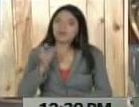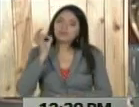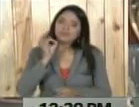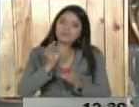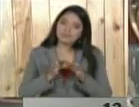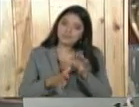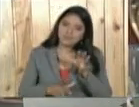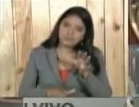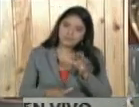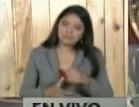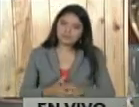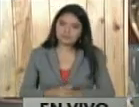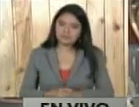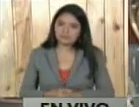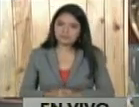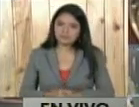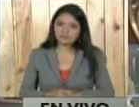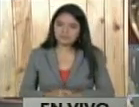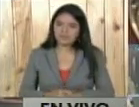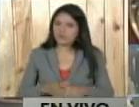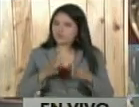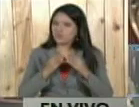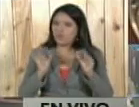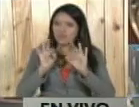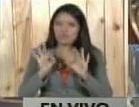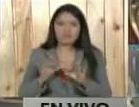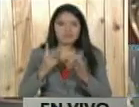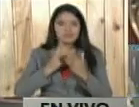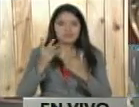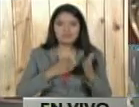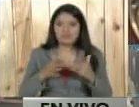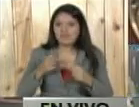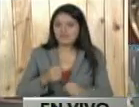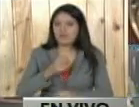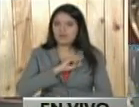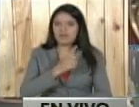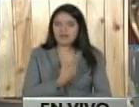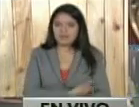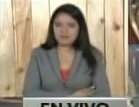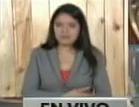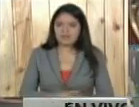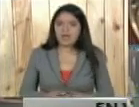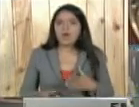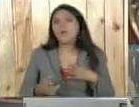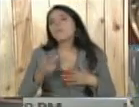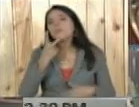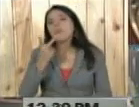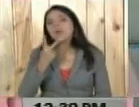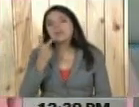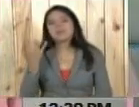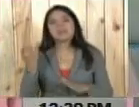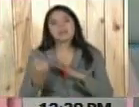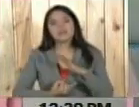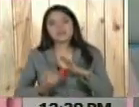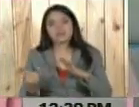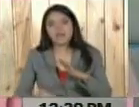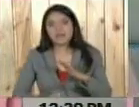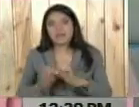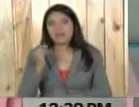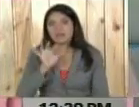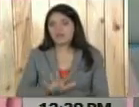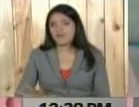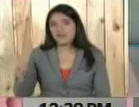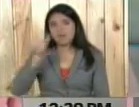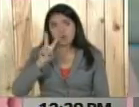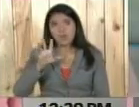Afortunadamente, todos los esquemas que se mantuvieron y la fortaleza política, institucional, financiera de la República,